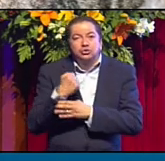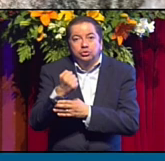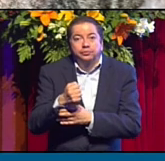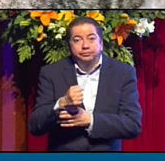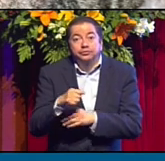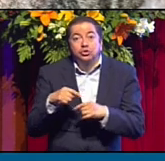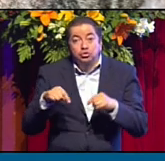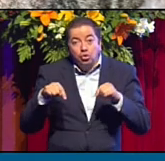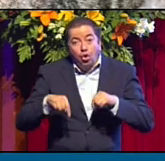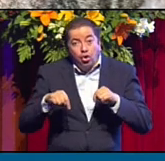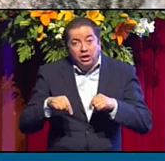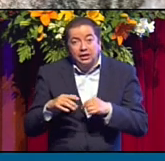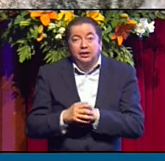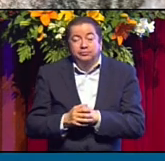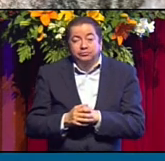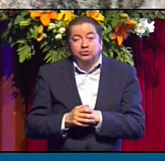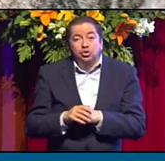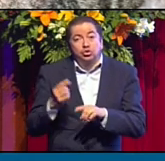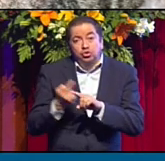conversar con ella.